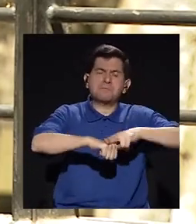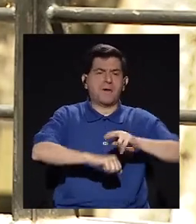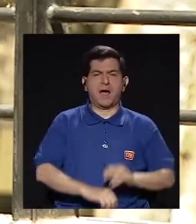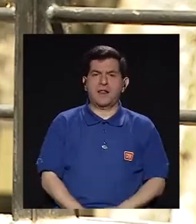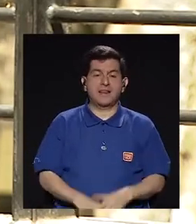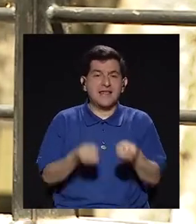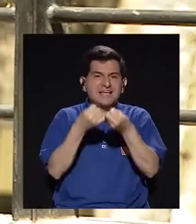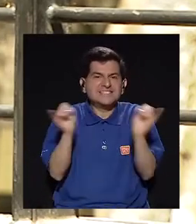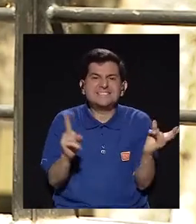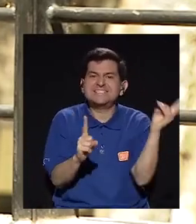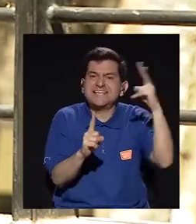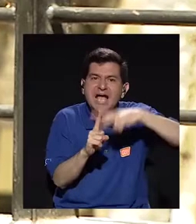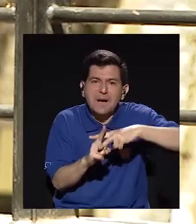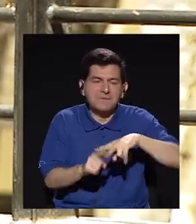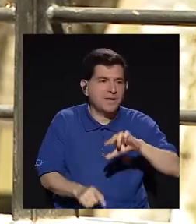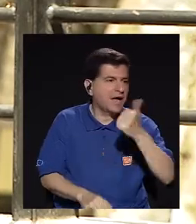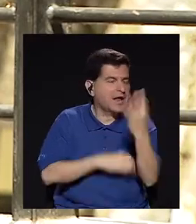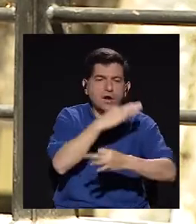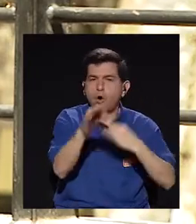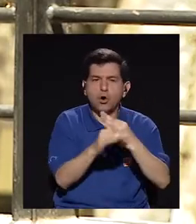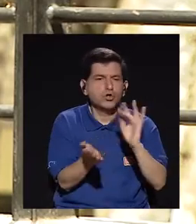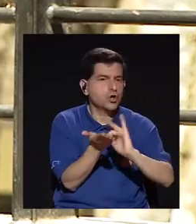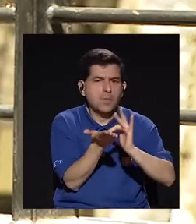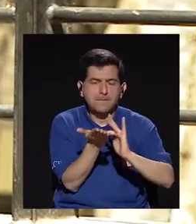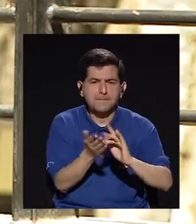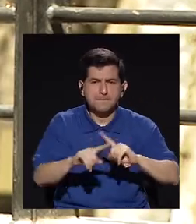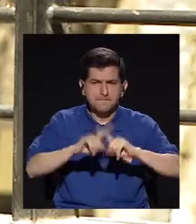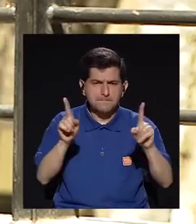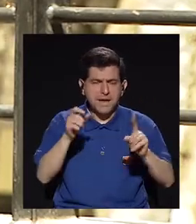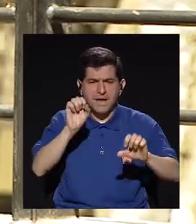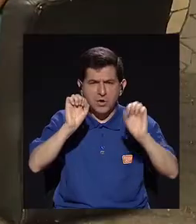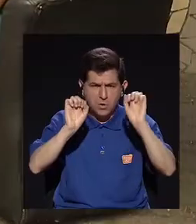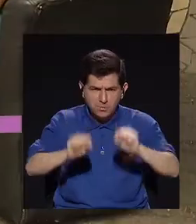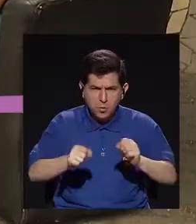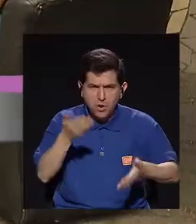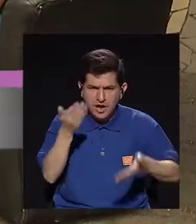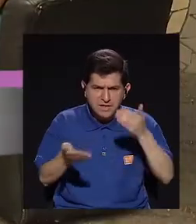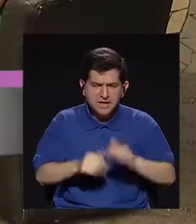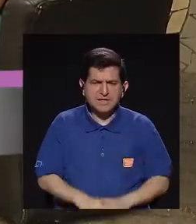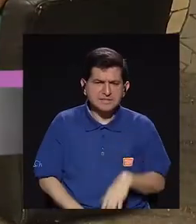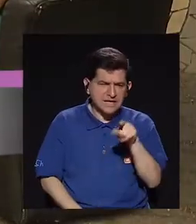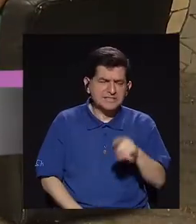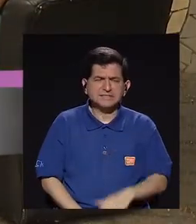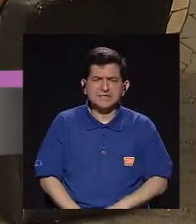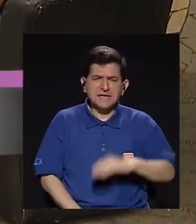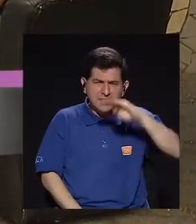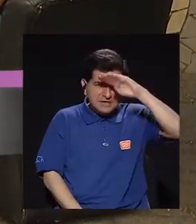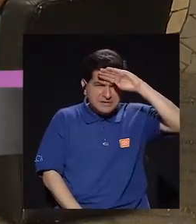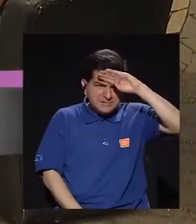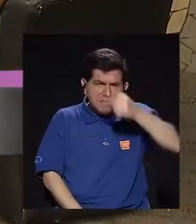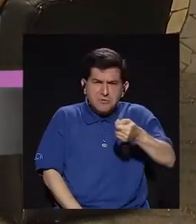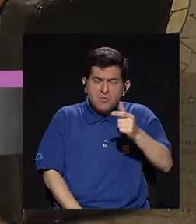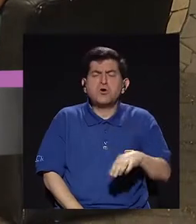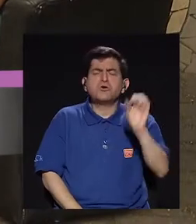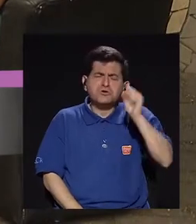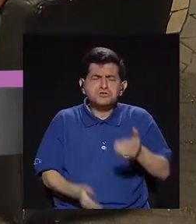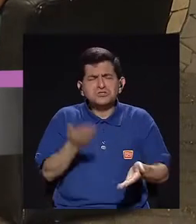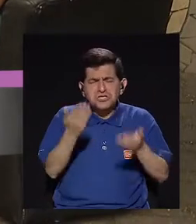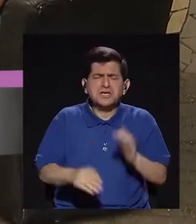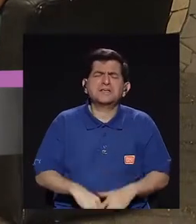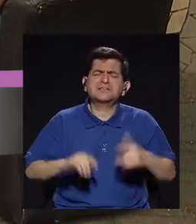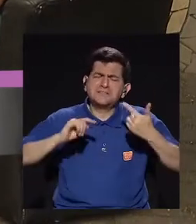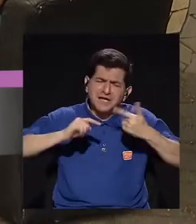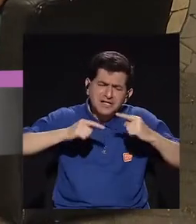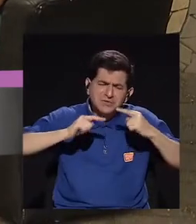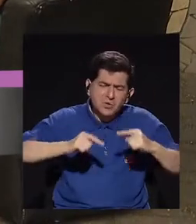corriente, uh-huh, sin aplicarle ningún tipo de medicamento. Pero sí puede ser que se irrite luego de... Podría irritarse, podría, uh-huh, producir dolor,